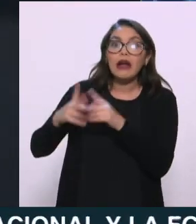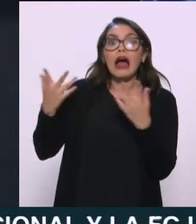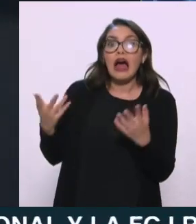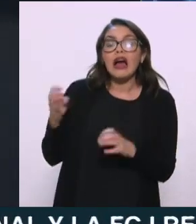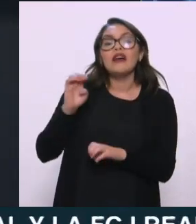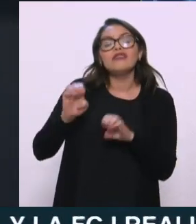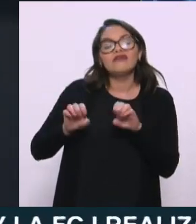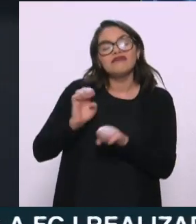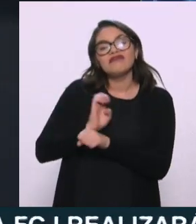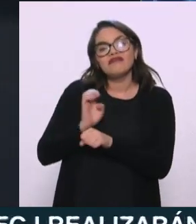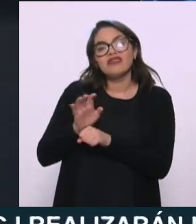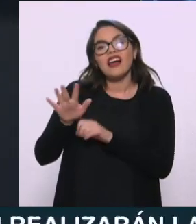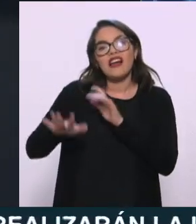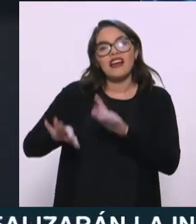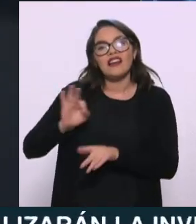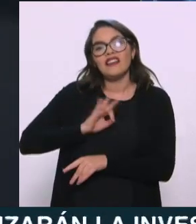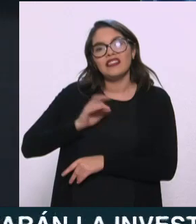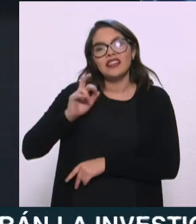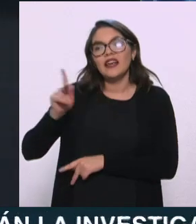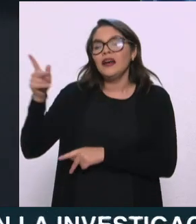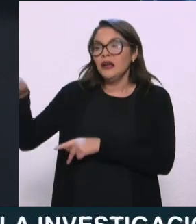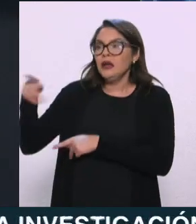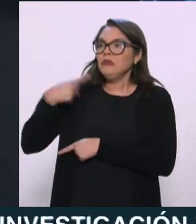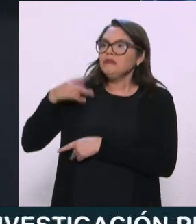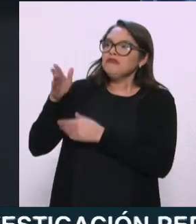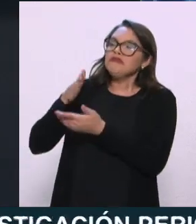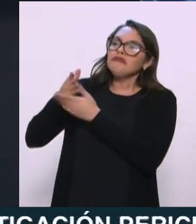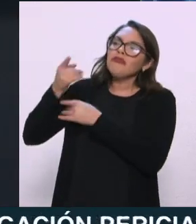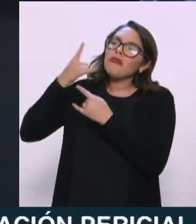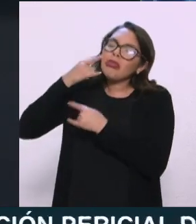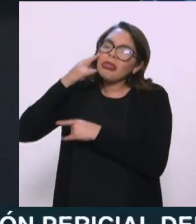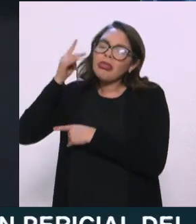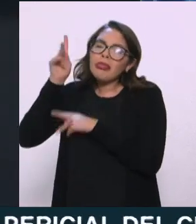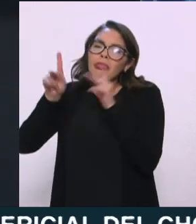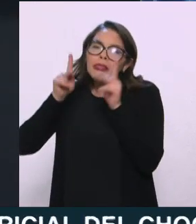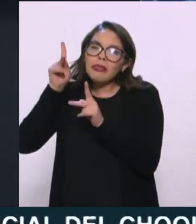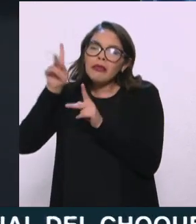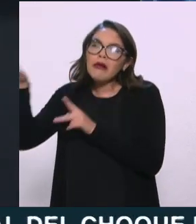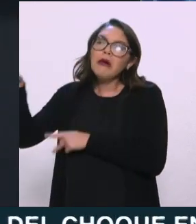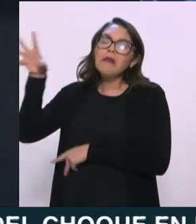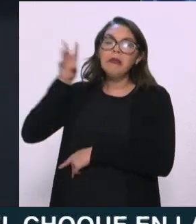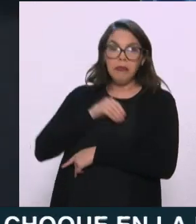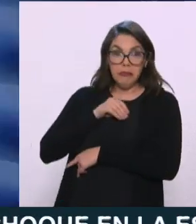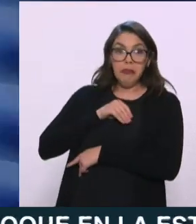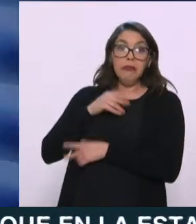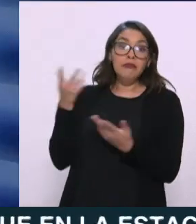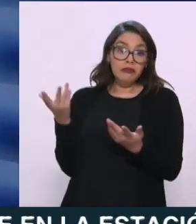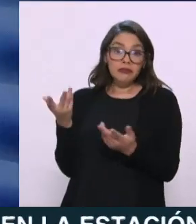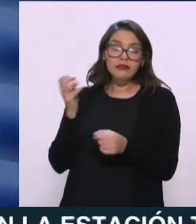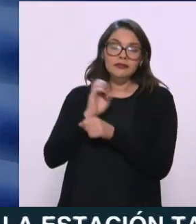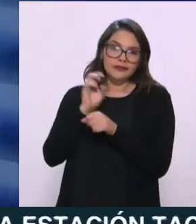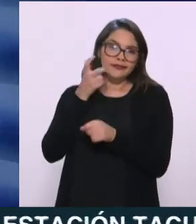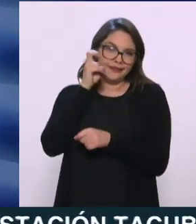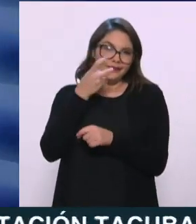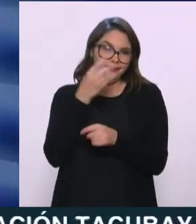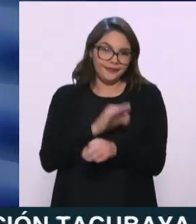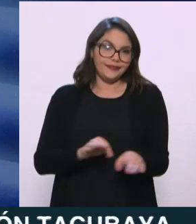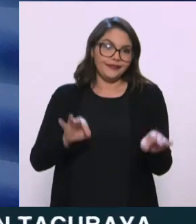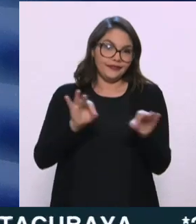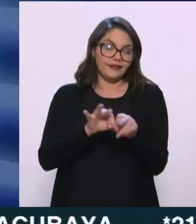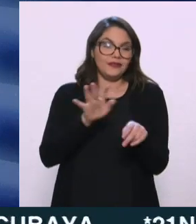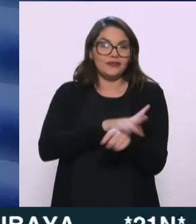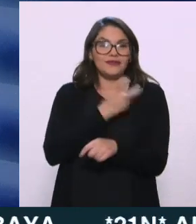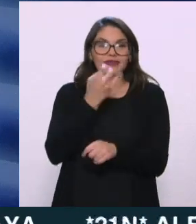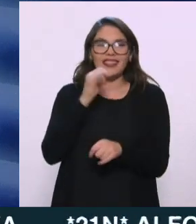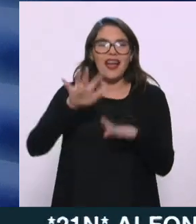realidad fue declarar algo que ya se estaba observando, ¿no? Es una declaratoria importante. Y esto tiene que ver mucho